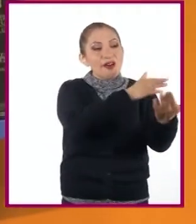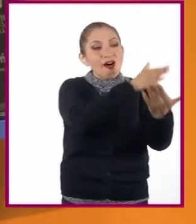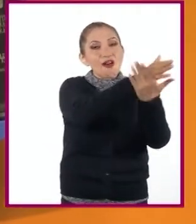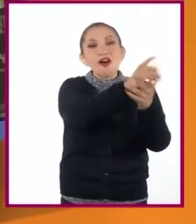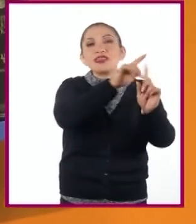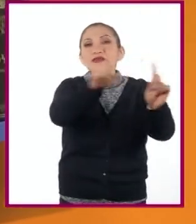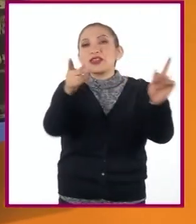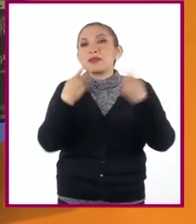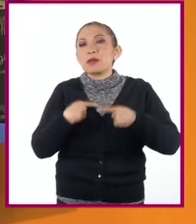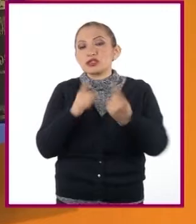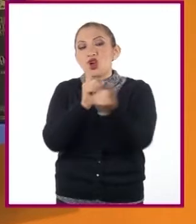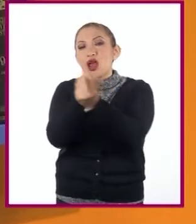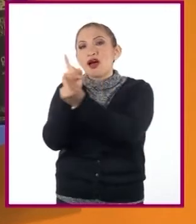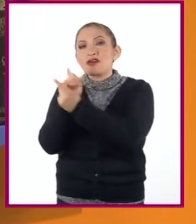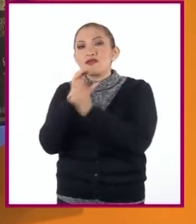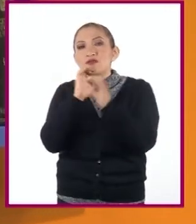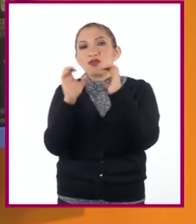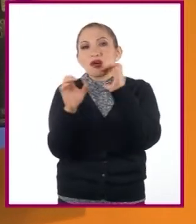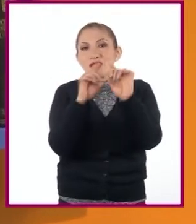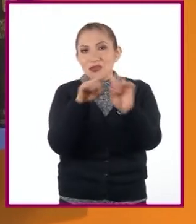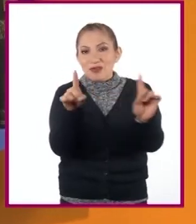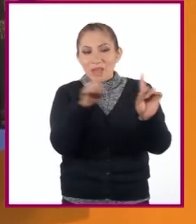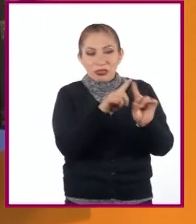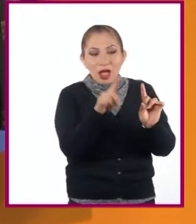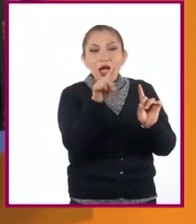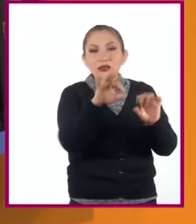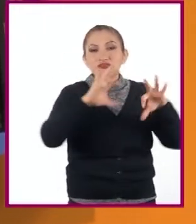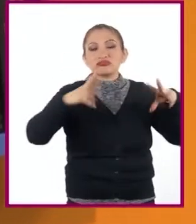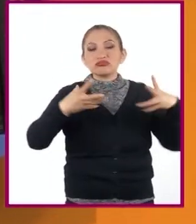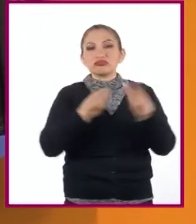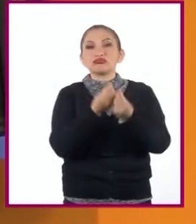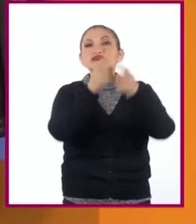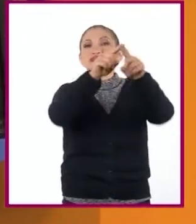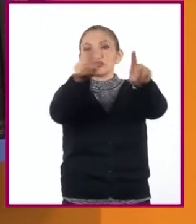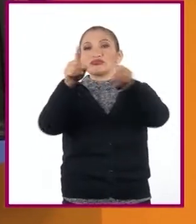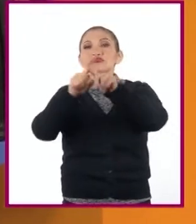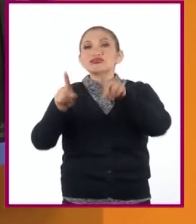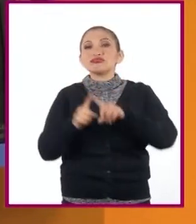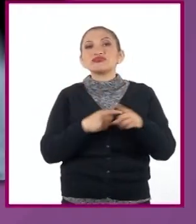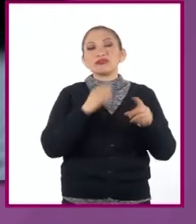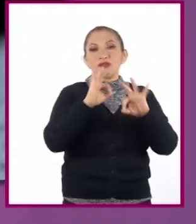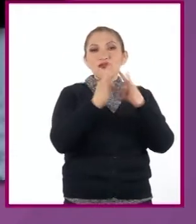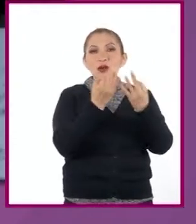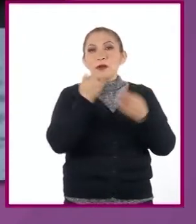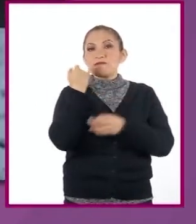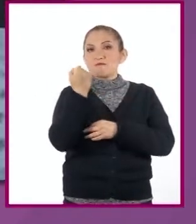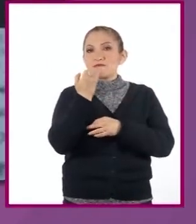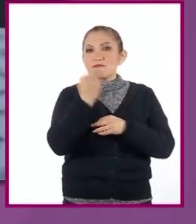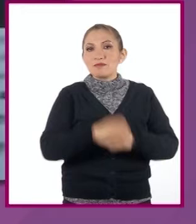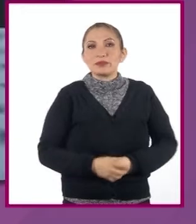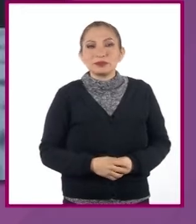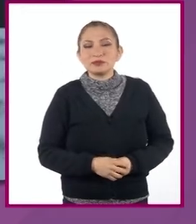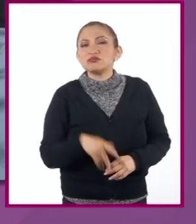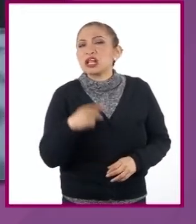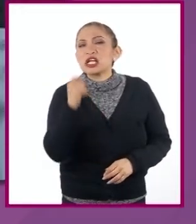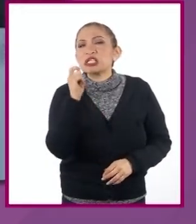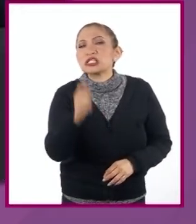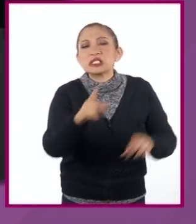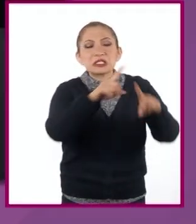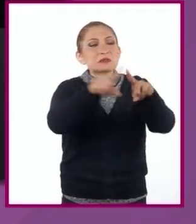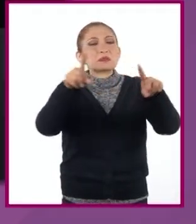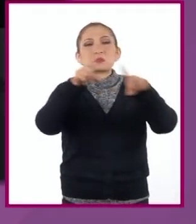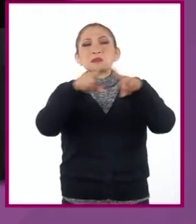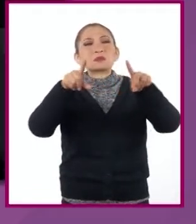con distintas personas son elementos que configuran la diversidad lingüística. Pero, ¿qué es la